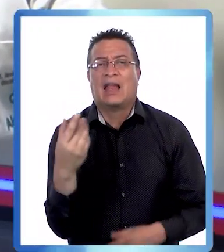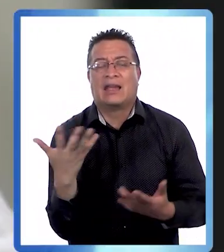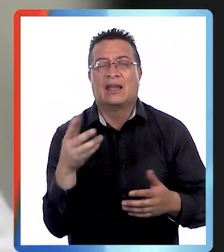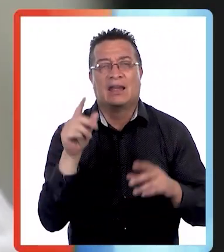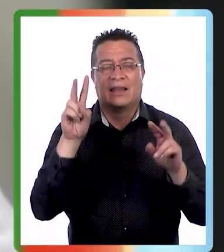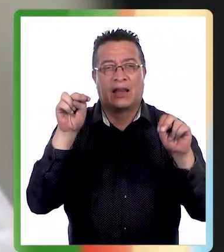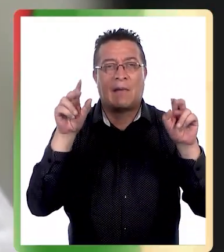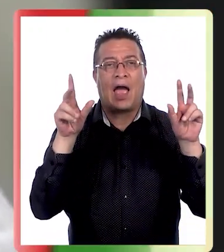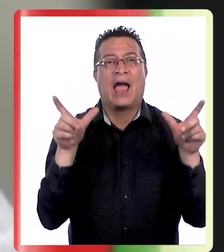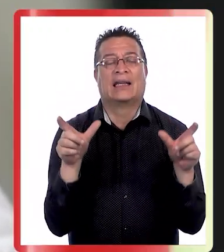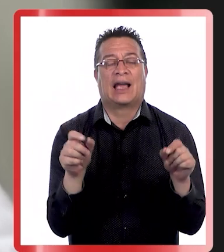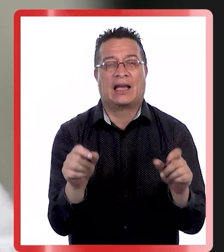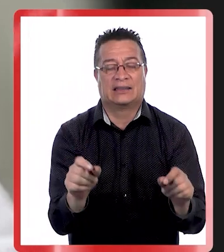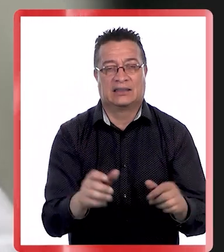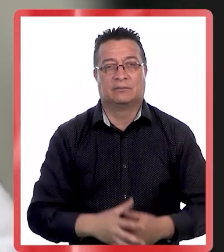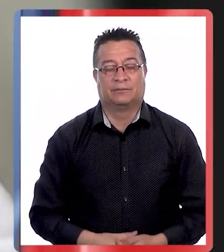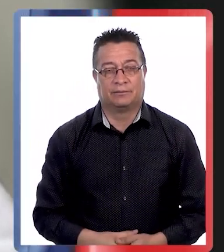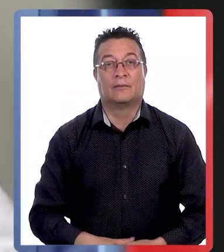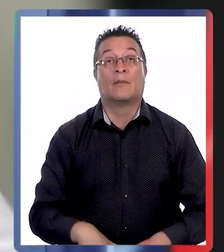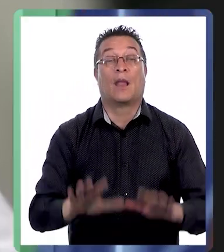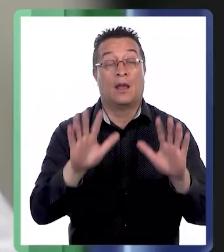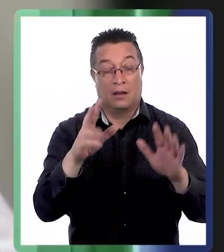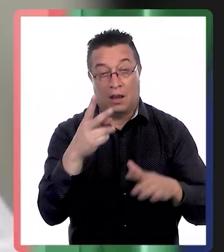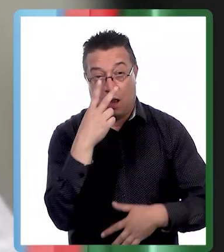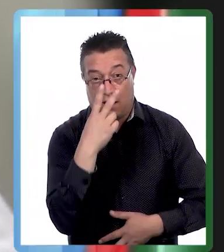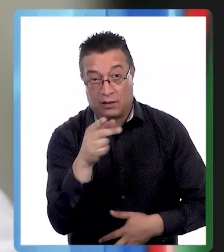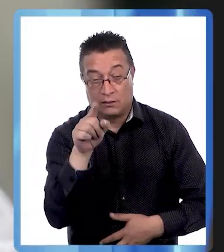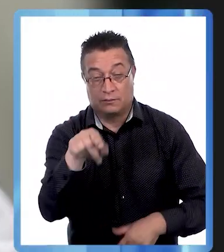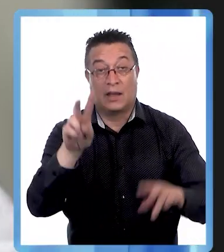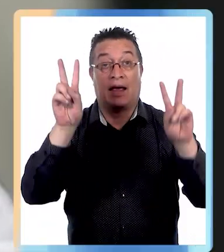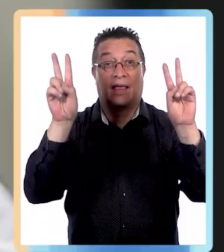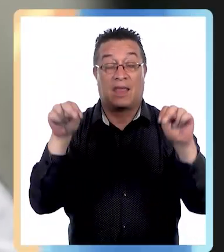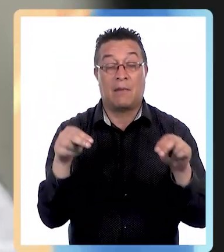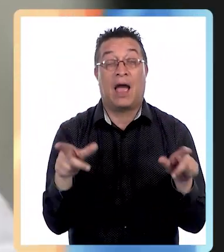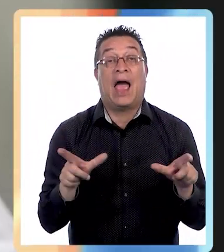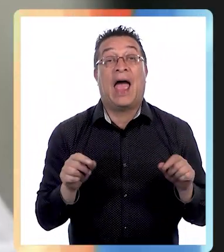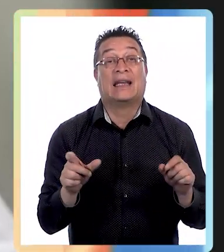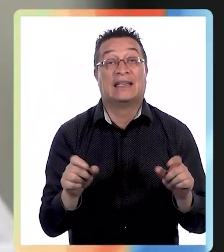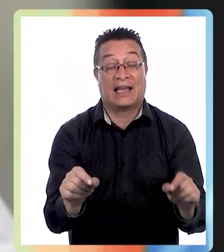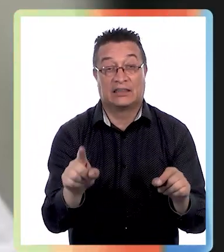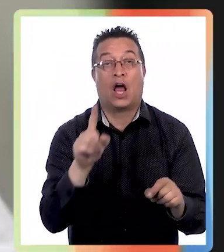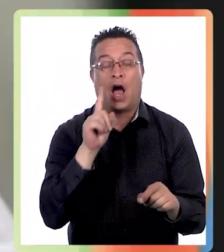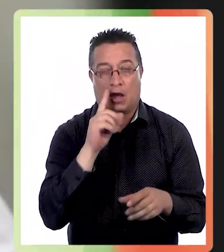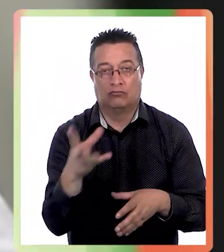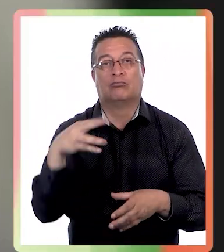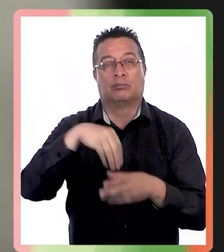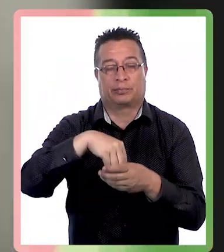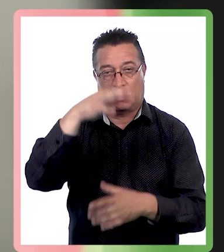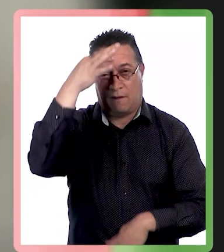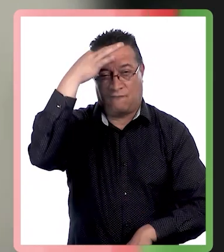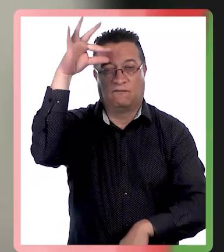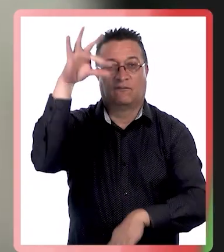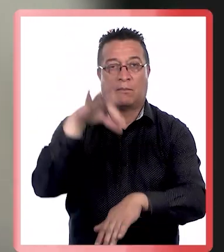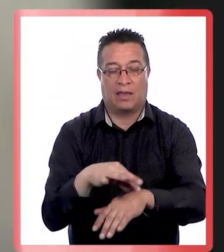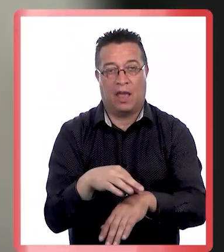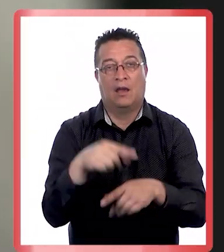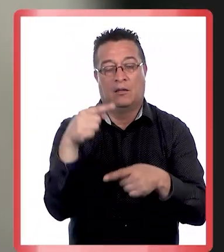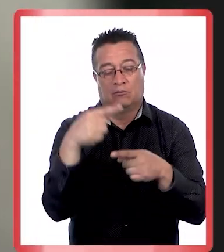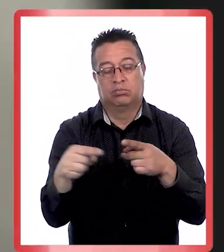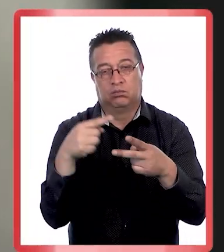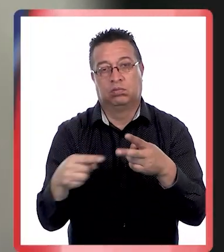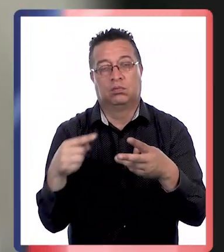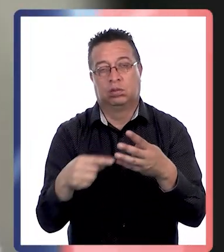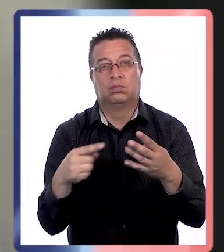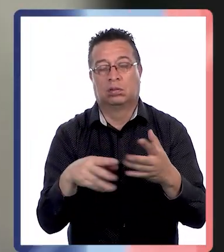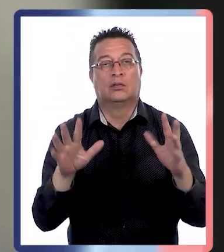cáncer? A ver, el cáncer es un concepto que incluye un conjunto de enfermedades donde lo que está